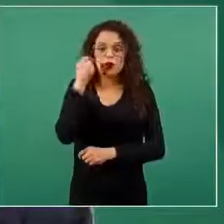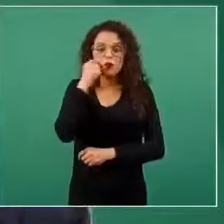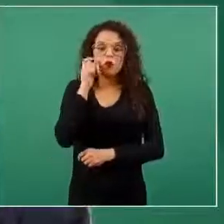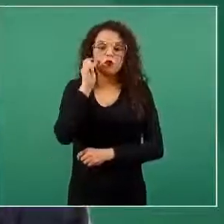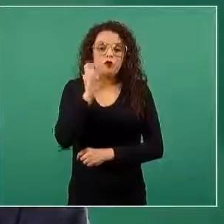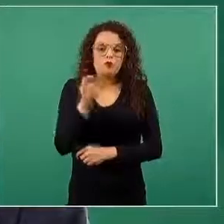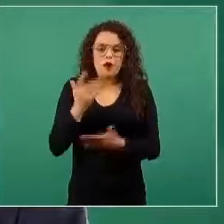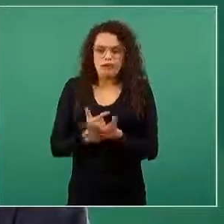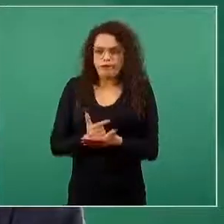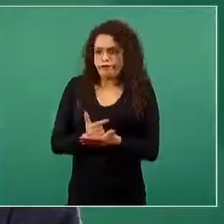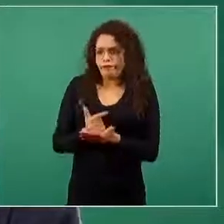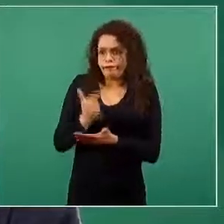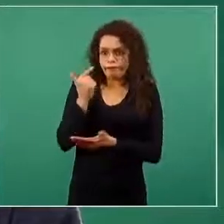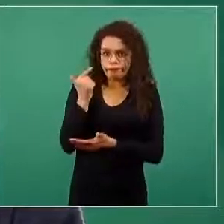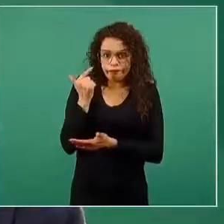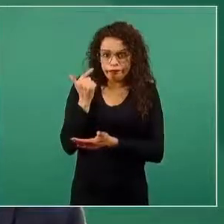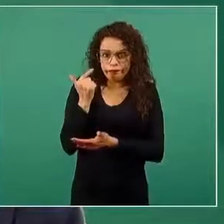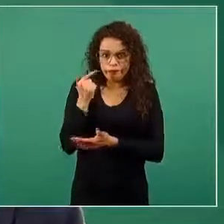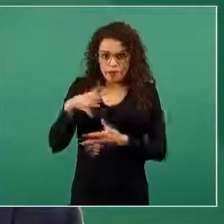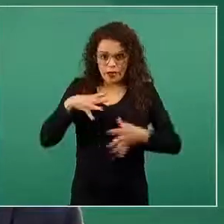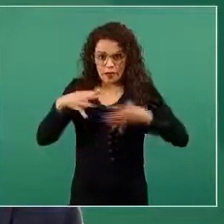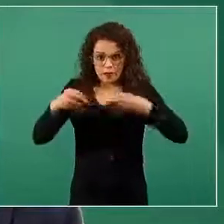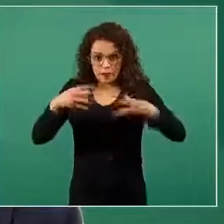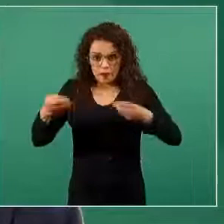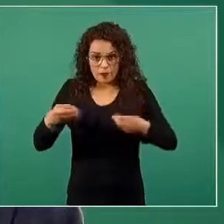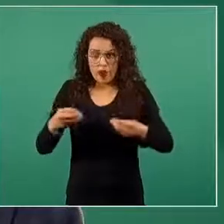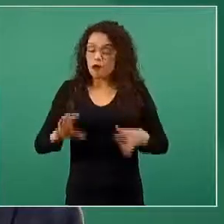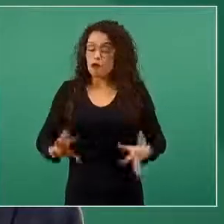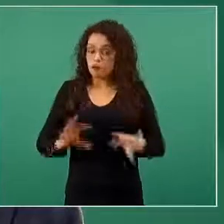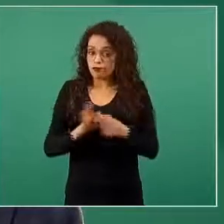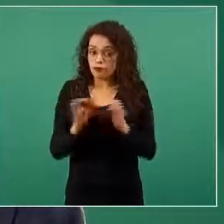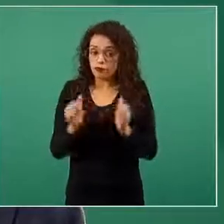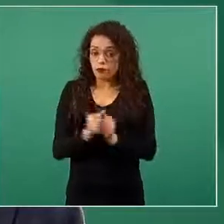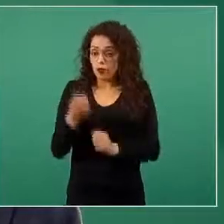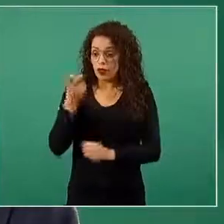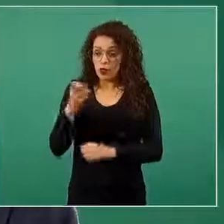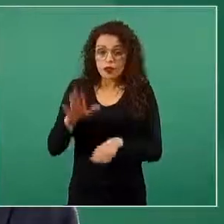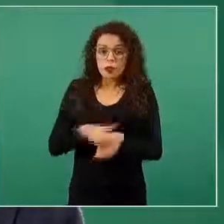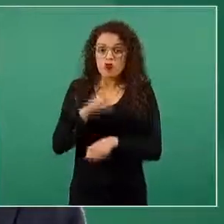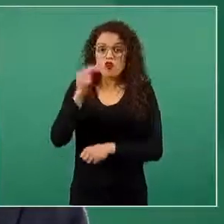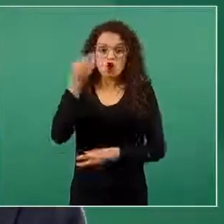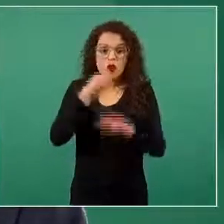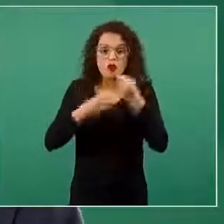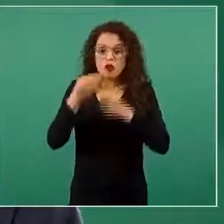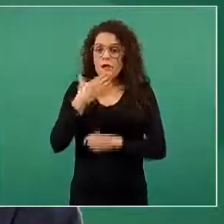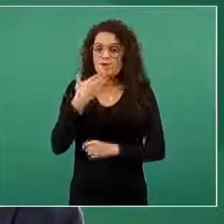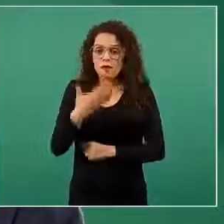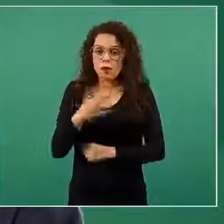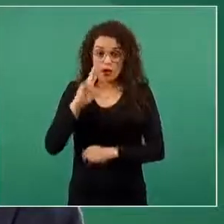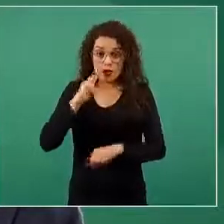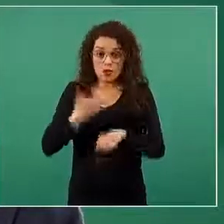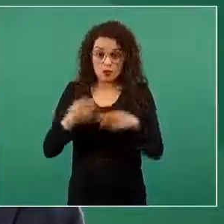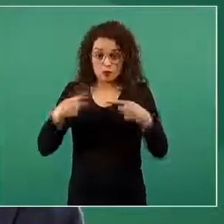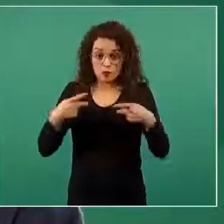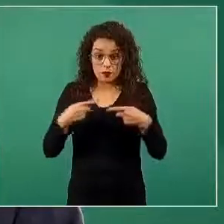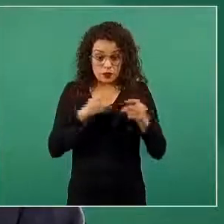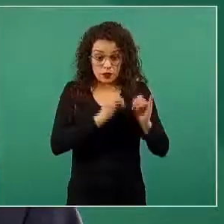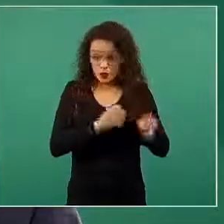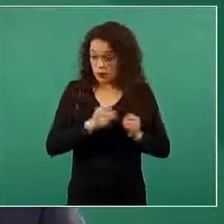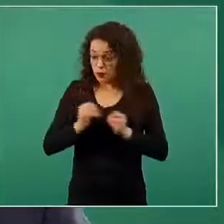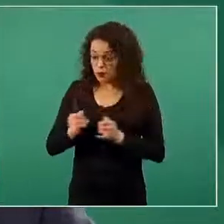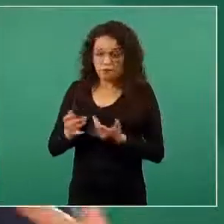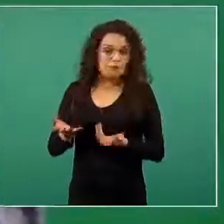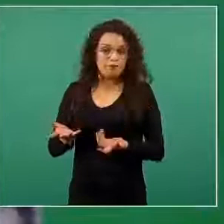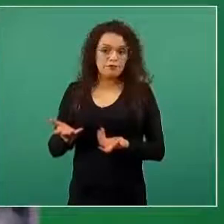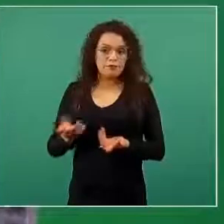de la epidemia, están relacionadas con esos daños por la mala alimentación. No es responsabilidad de los individuos, es